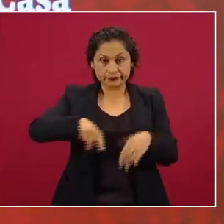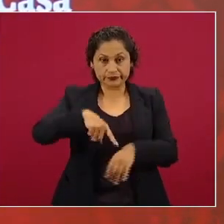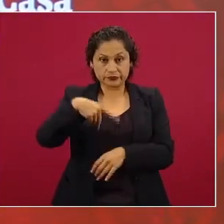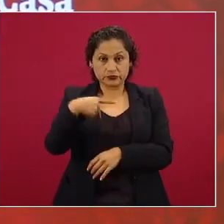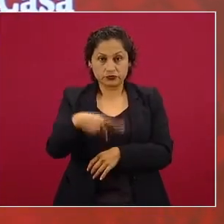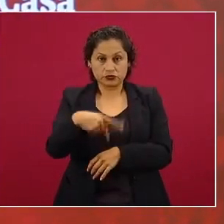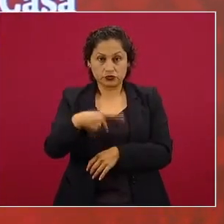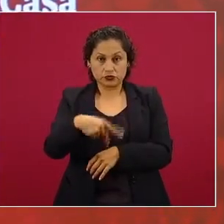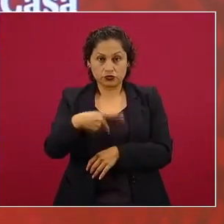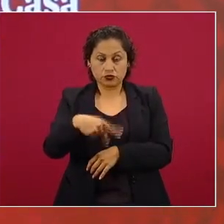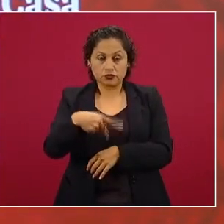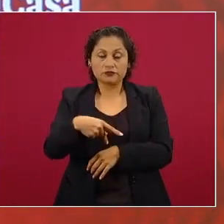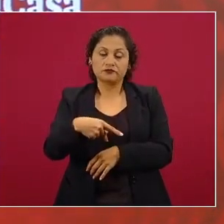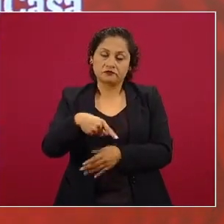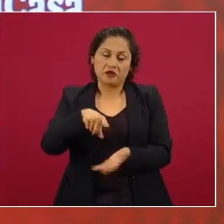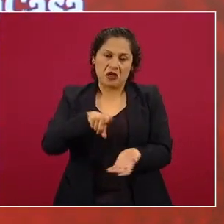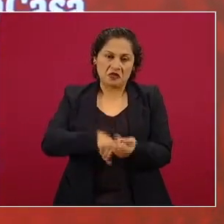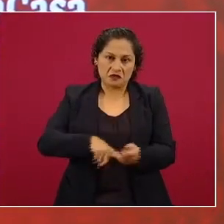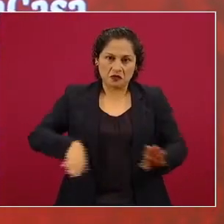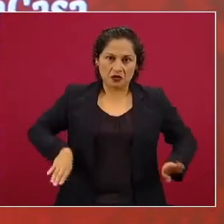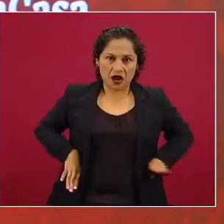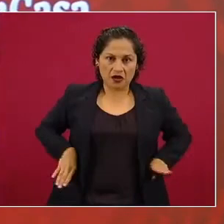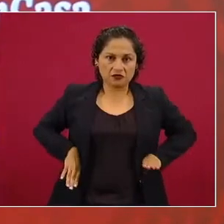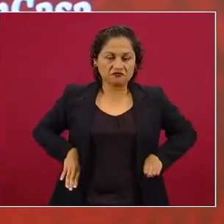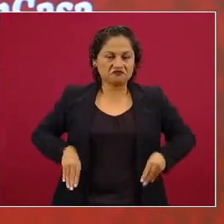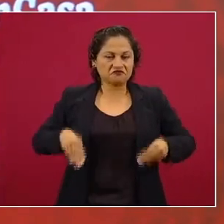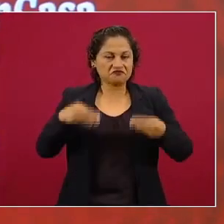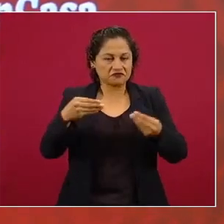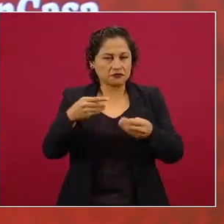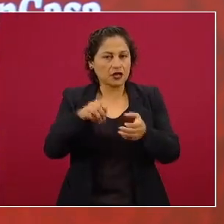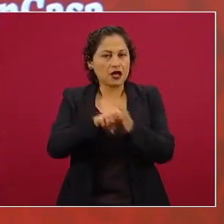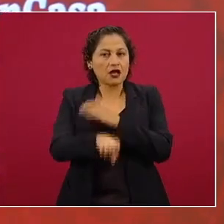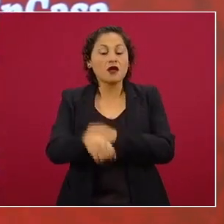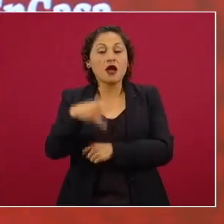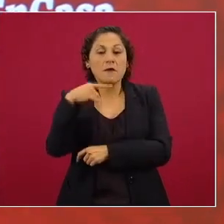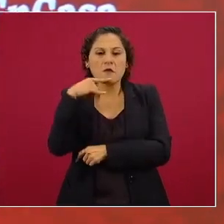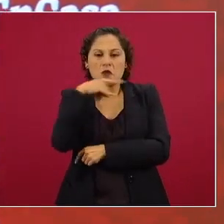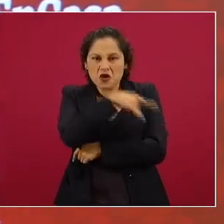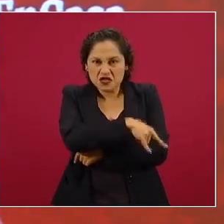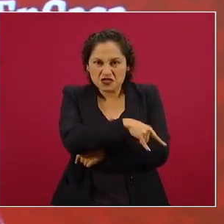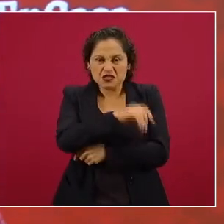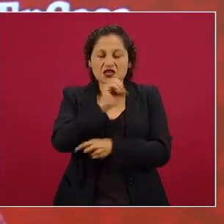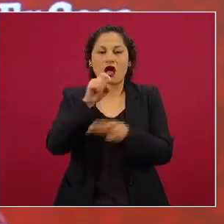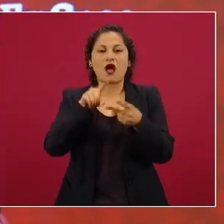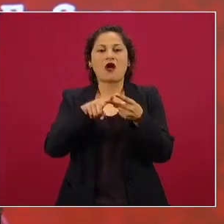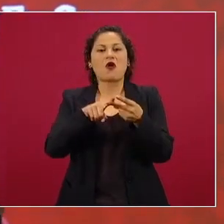aparte de la hipocresía y de que son muy corruptos,